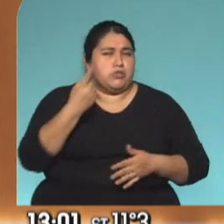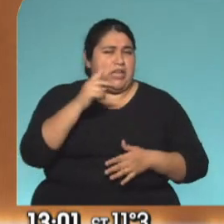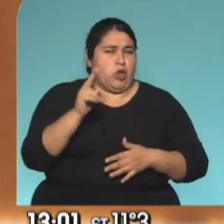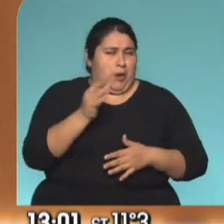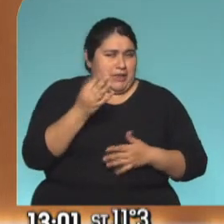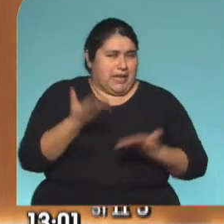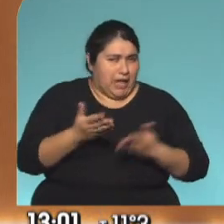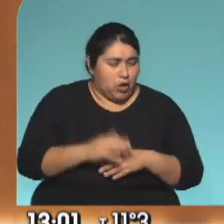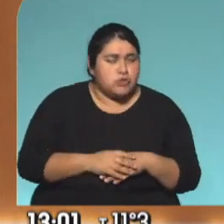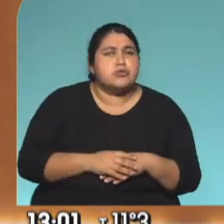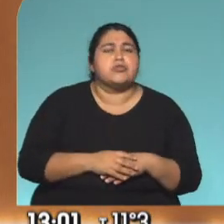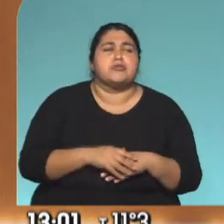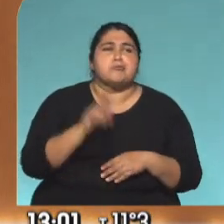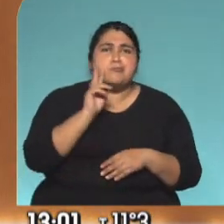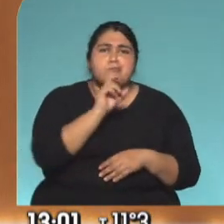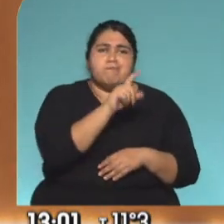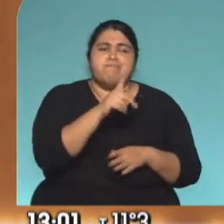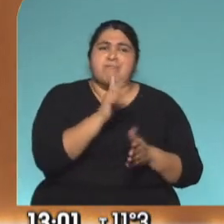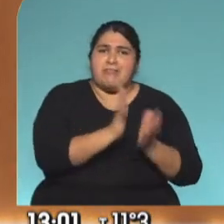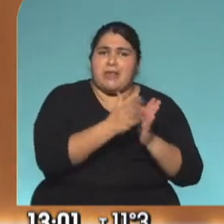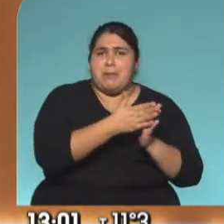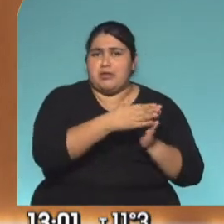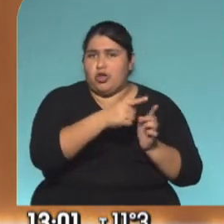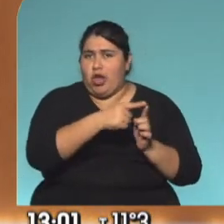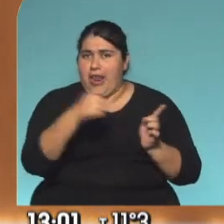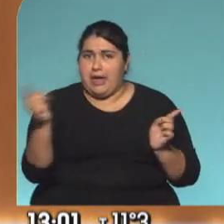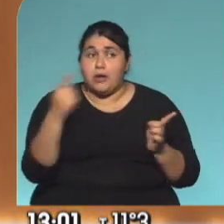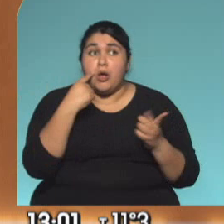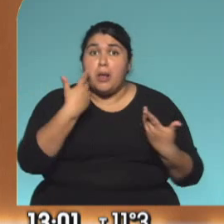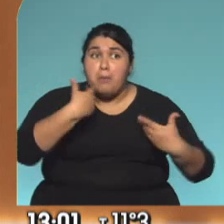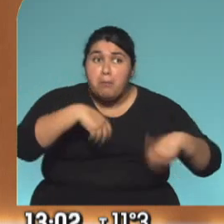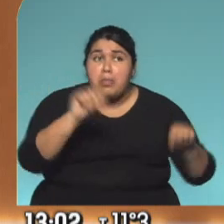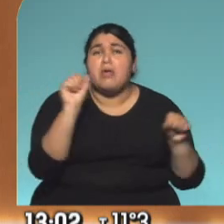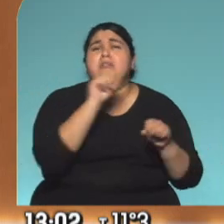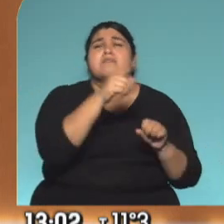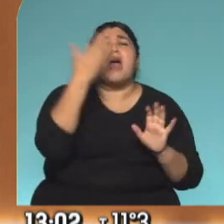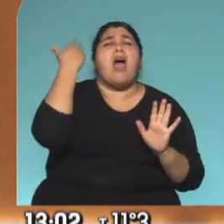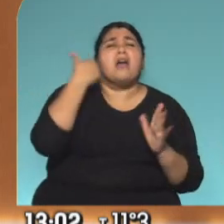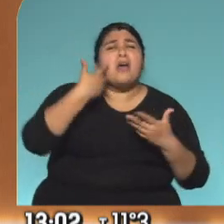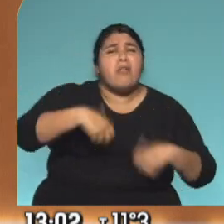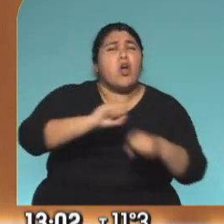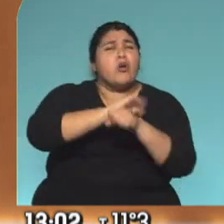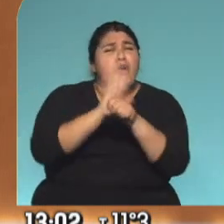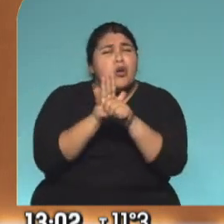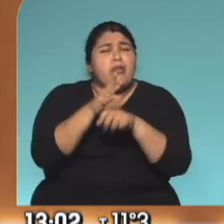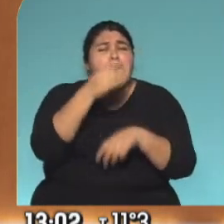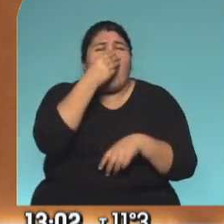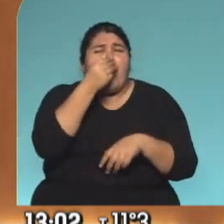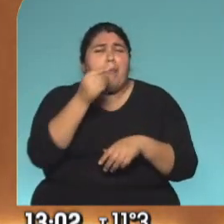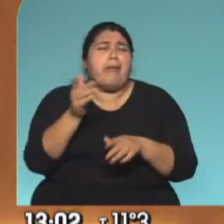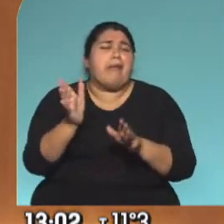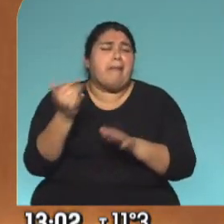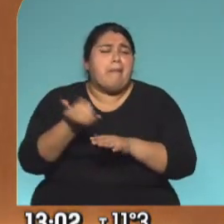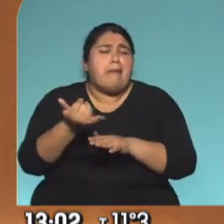sería casi la culminación irónica de un proceso largo, ¿no? Que empezó cuando se descubrió el coronavirus, cuando Trump minimizó las medidas de restricción, cuando